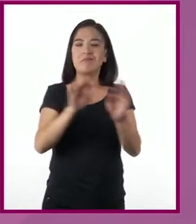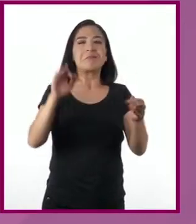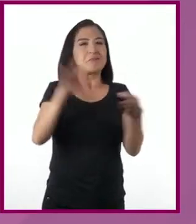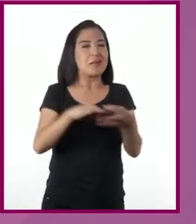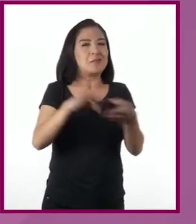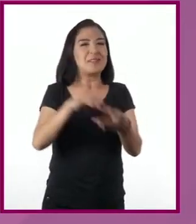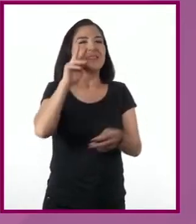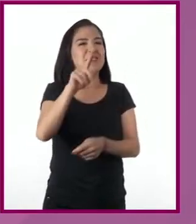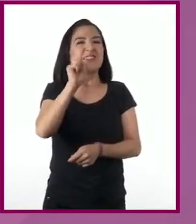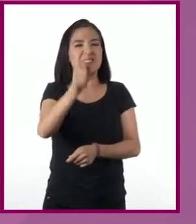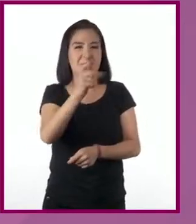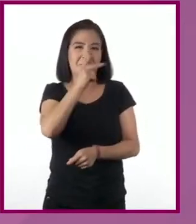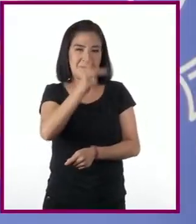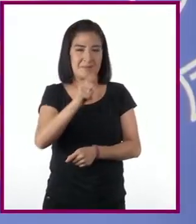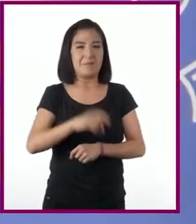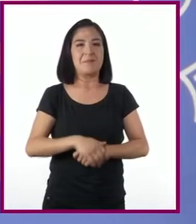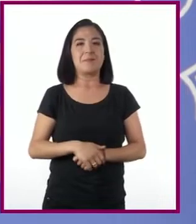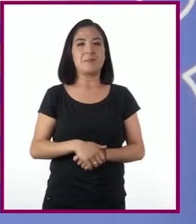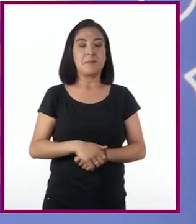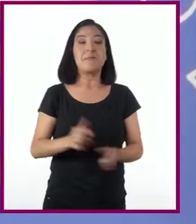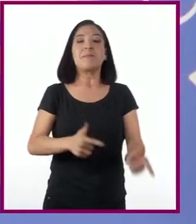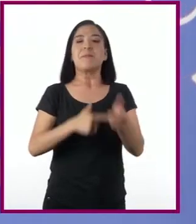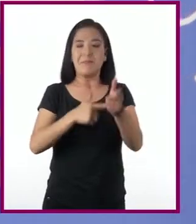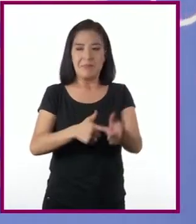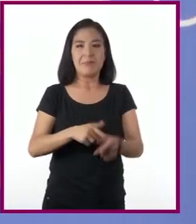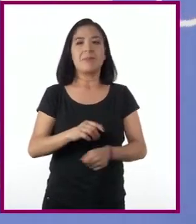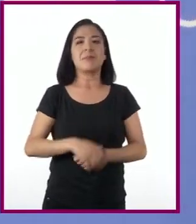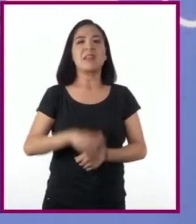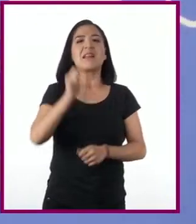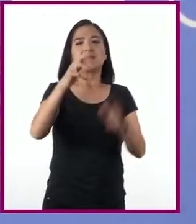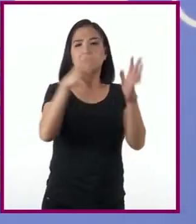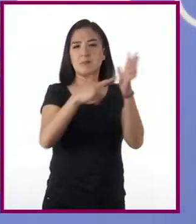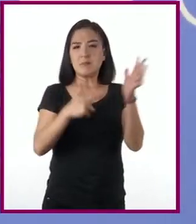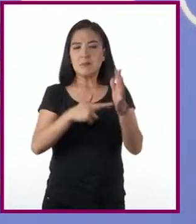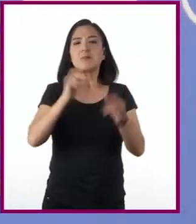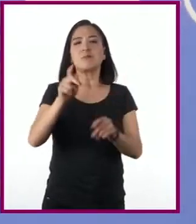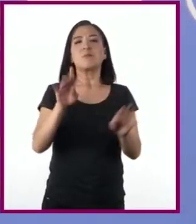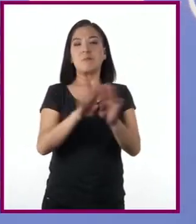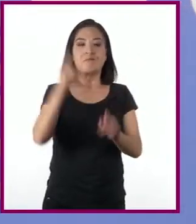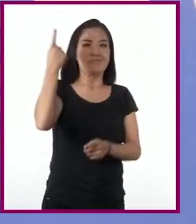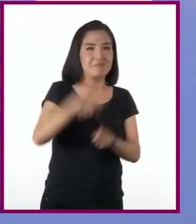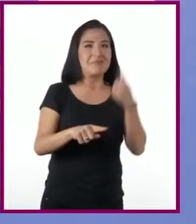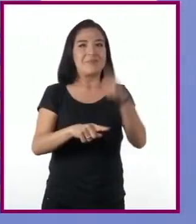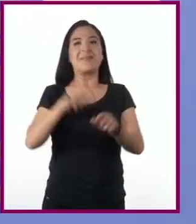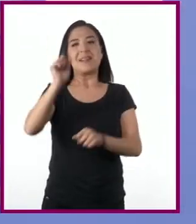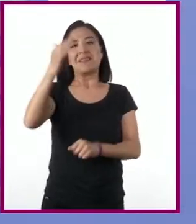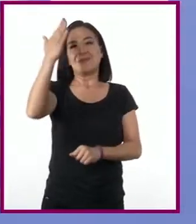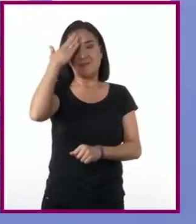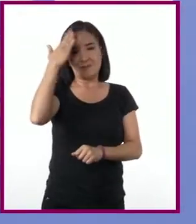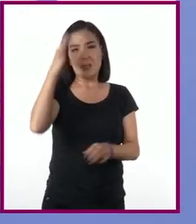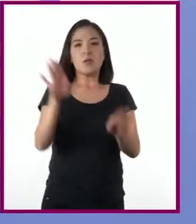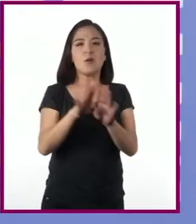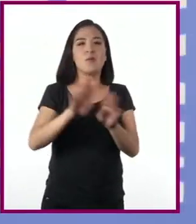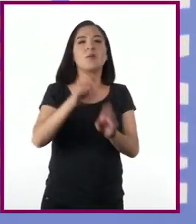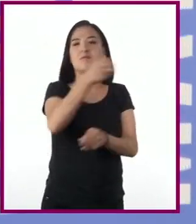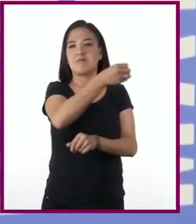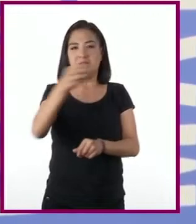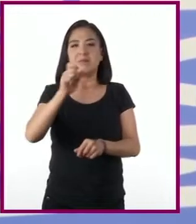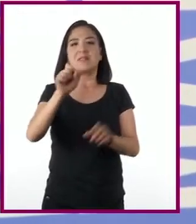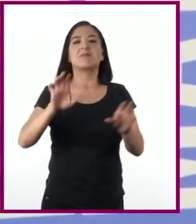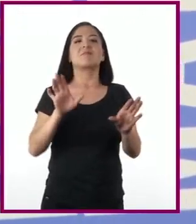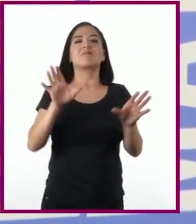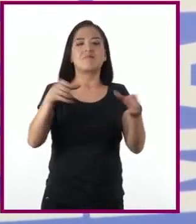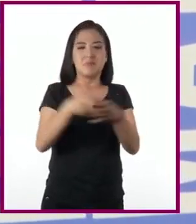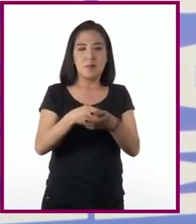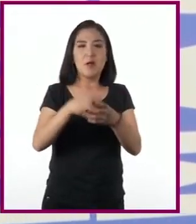constante. Sigamos. Un reglamento es un conjunto de preceptos dictados por una autoridad o por parte de una comunidad o